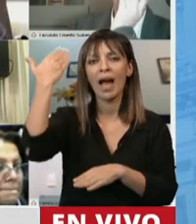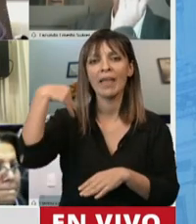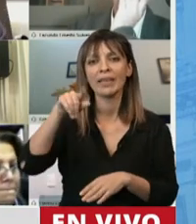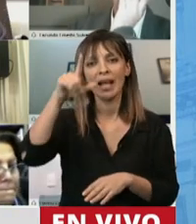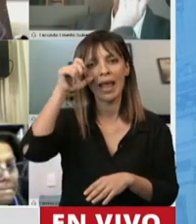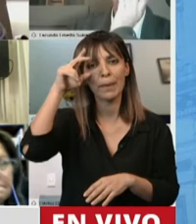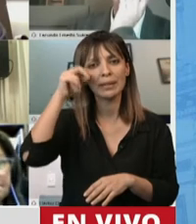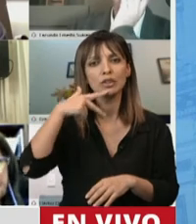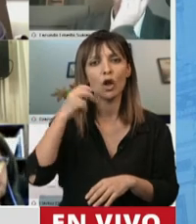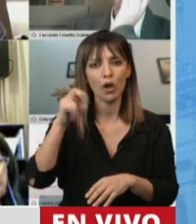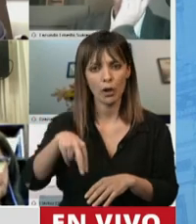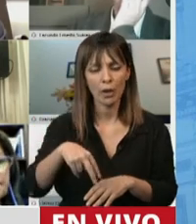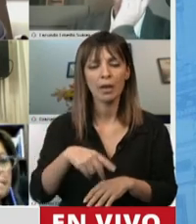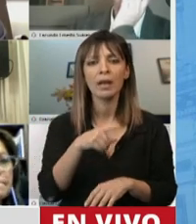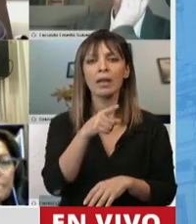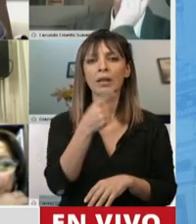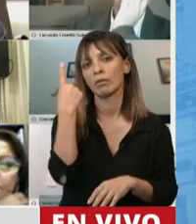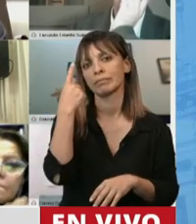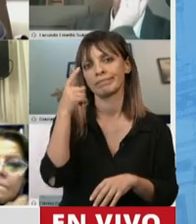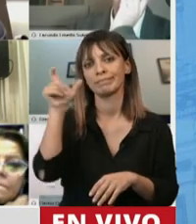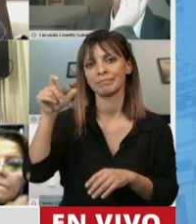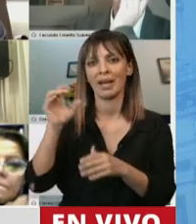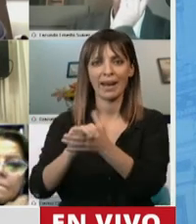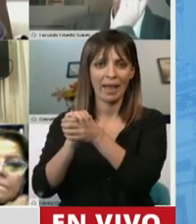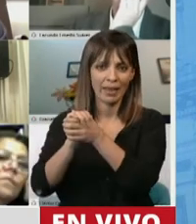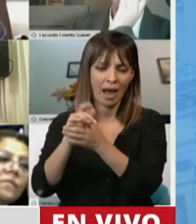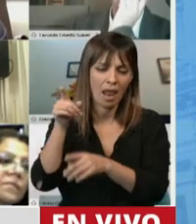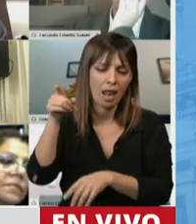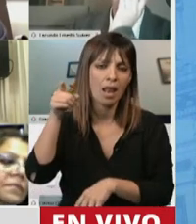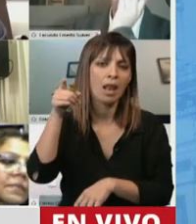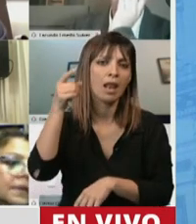Levenson, uno de los radicales que seguramente